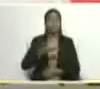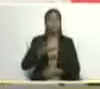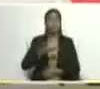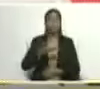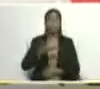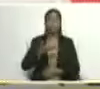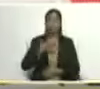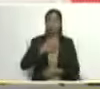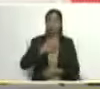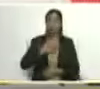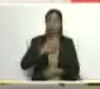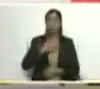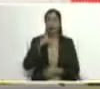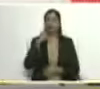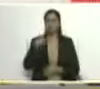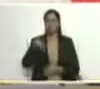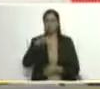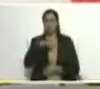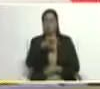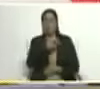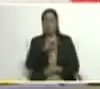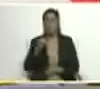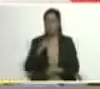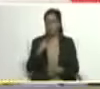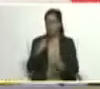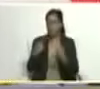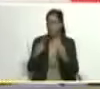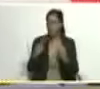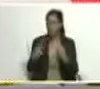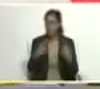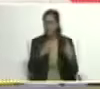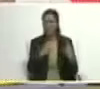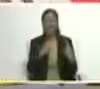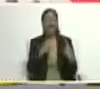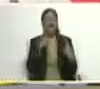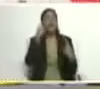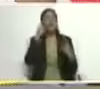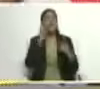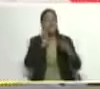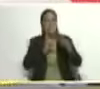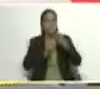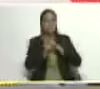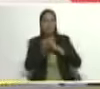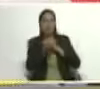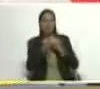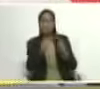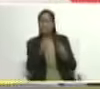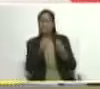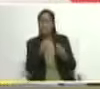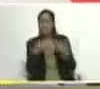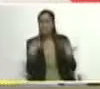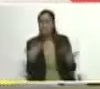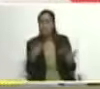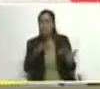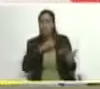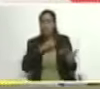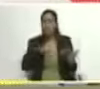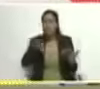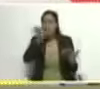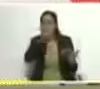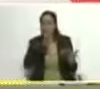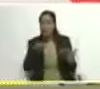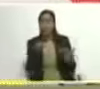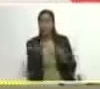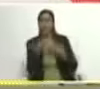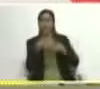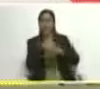la reunión privada, la visión de la integración de nuestros países en base a